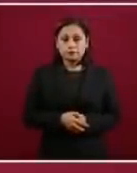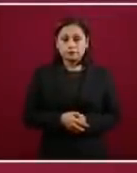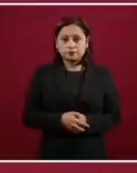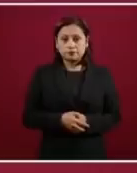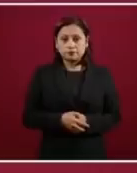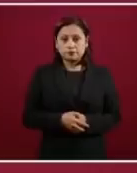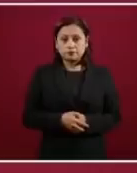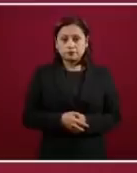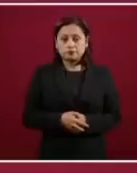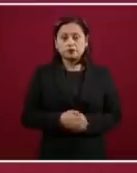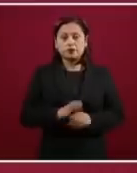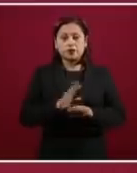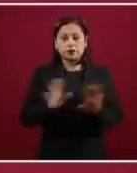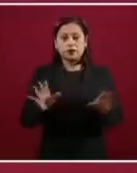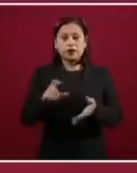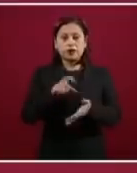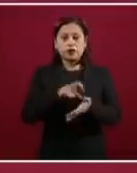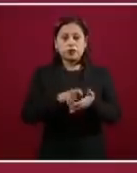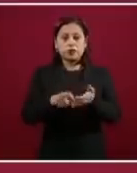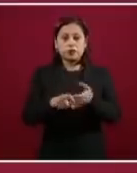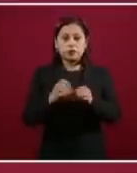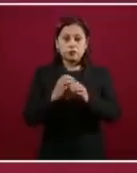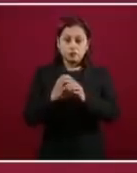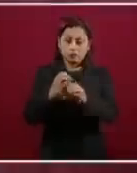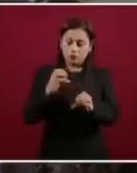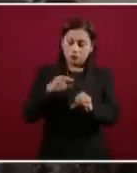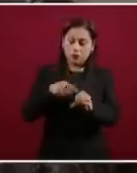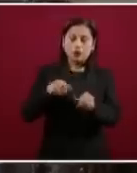pues los trenes,